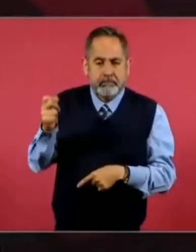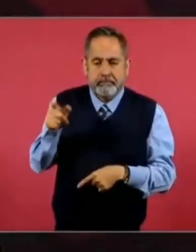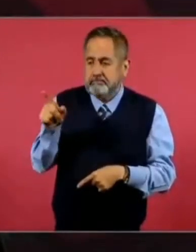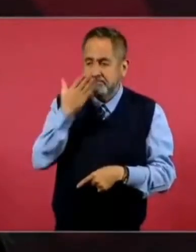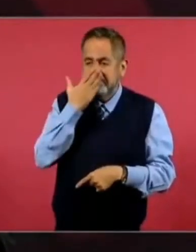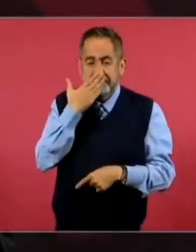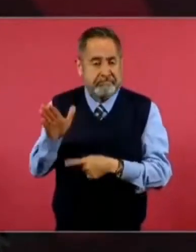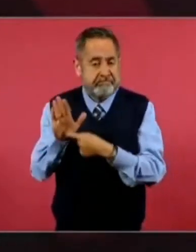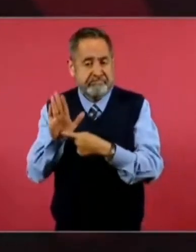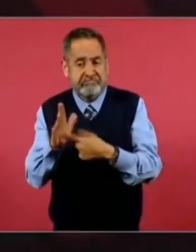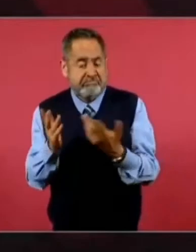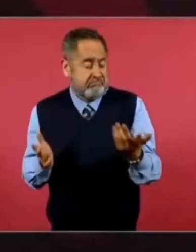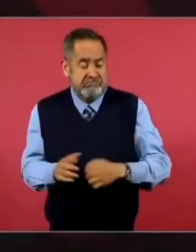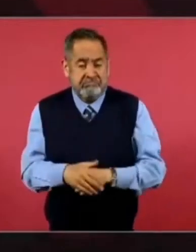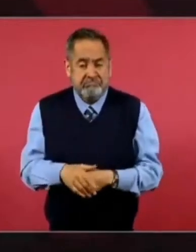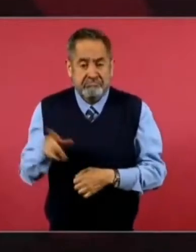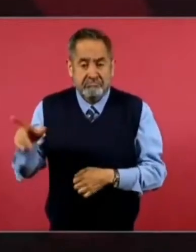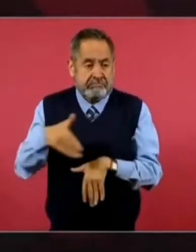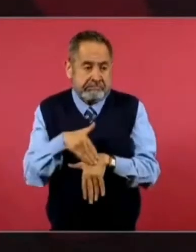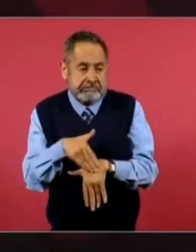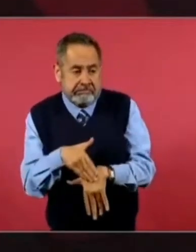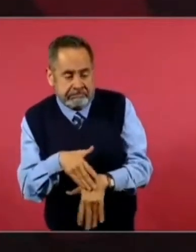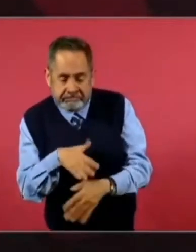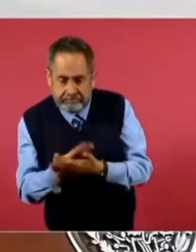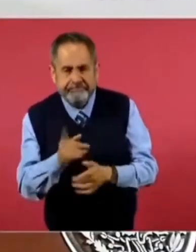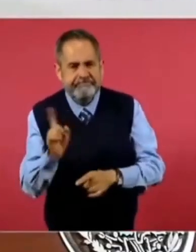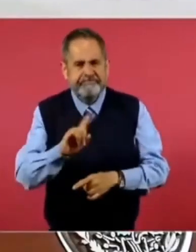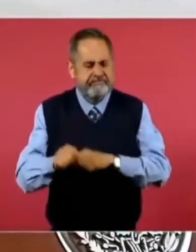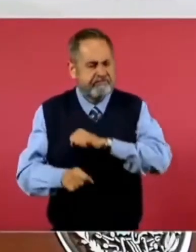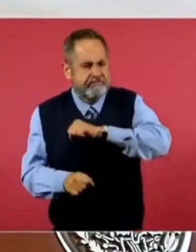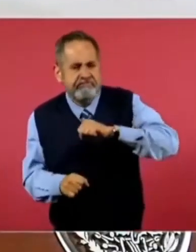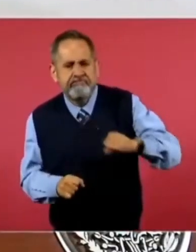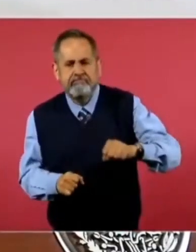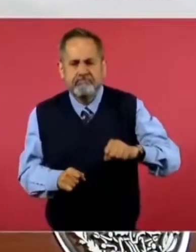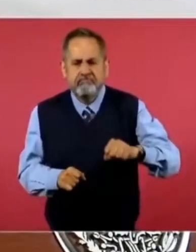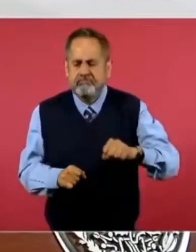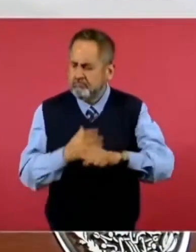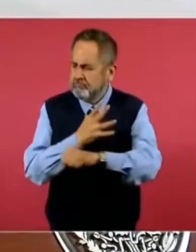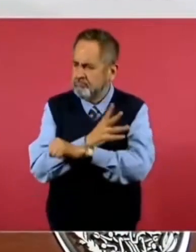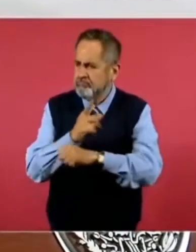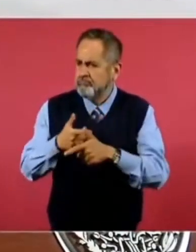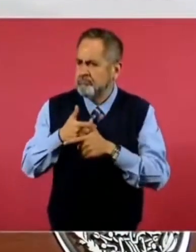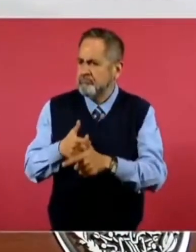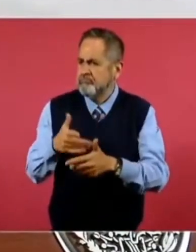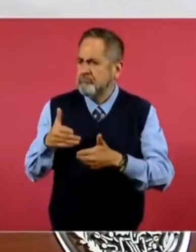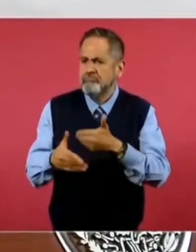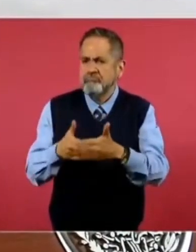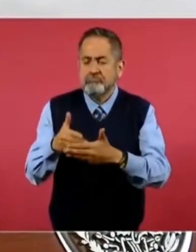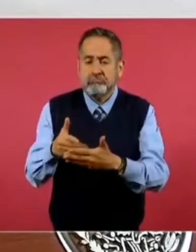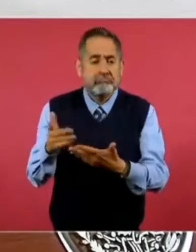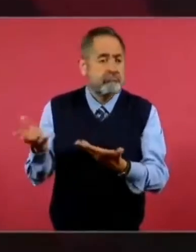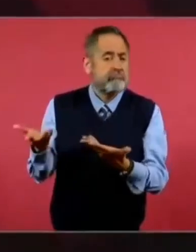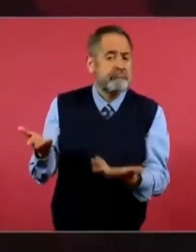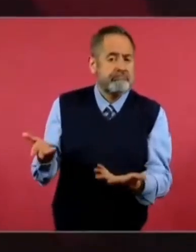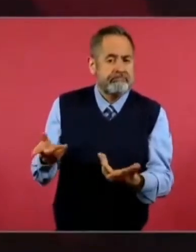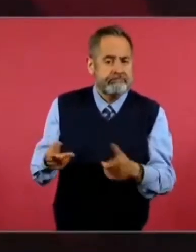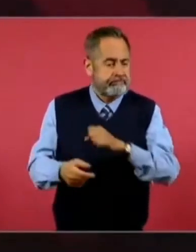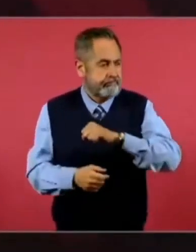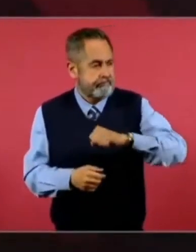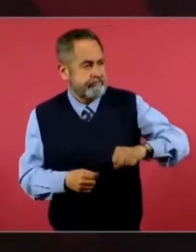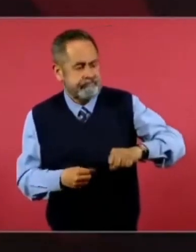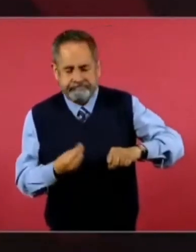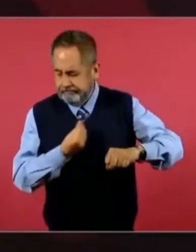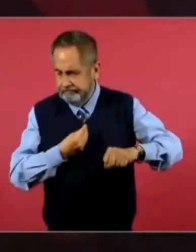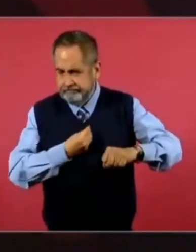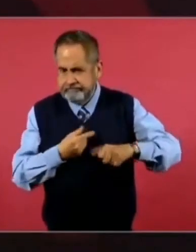no este se dejó no se dejó y aguantó